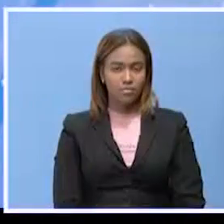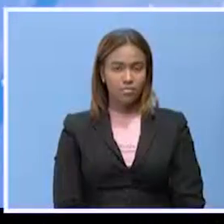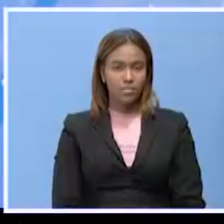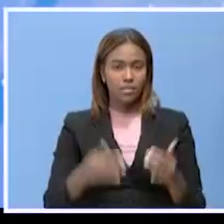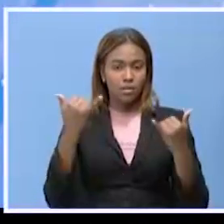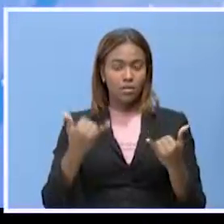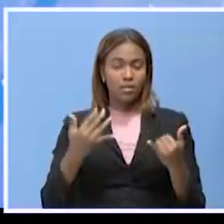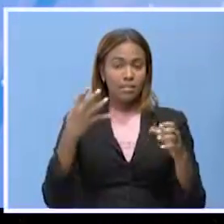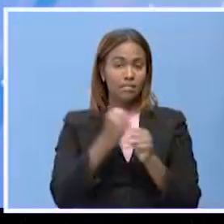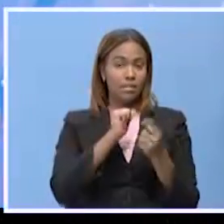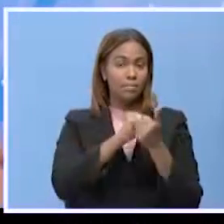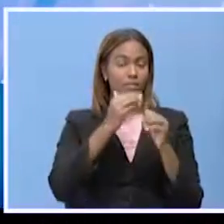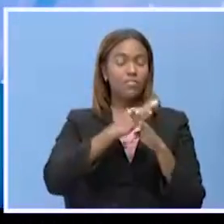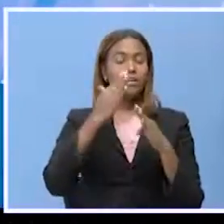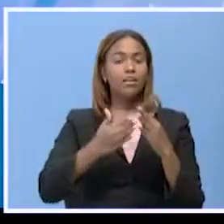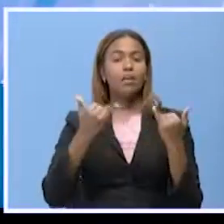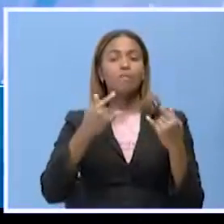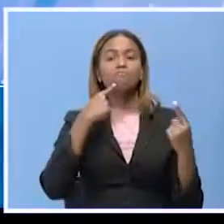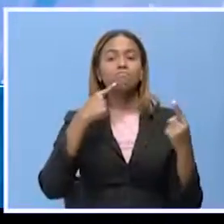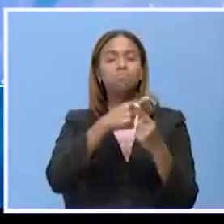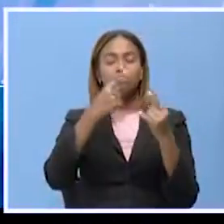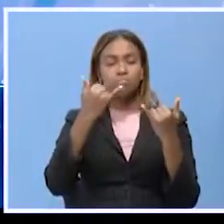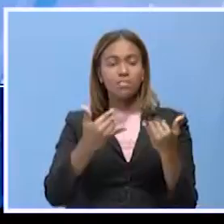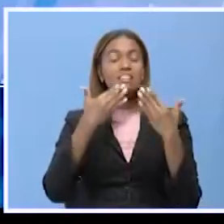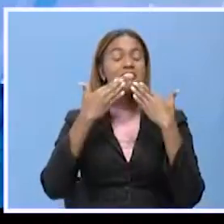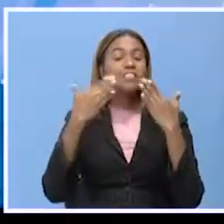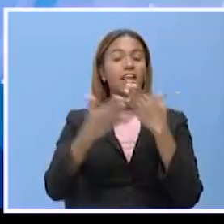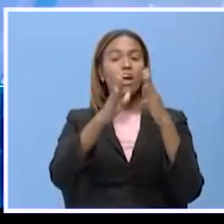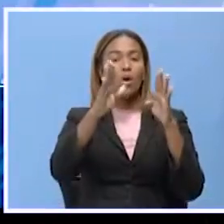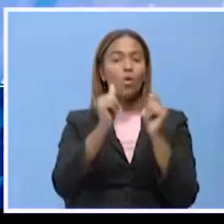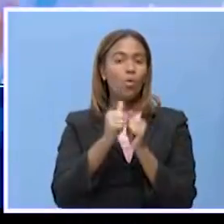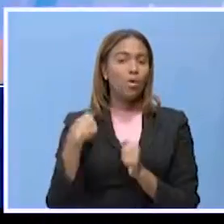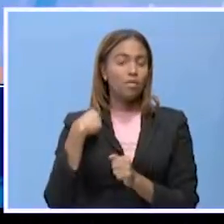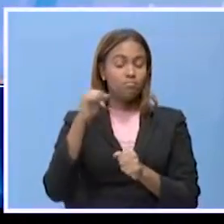Con este resumen deportivo finalizamos la jornada de hoy. Gracias